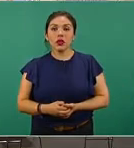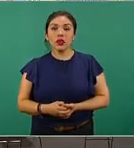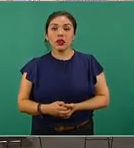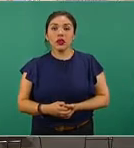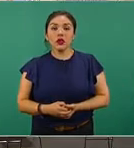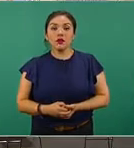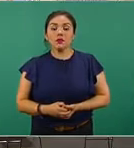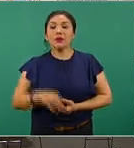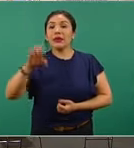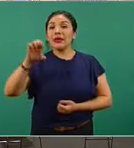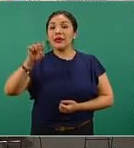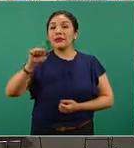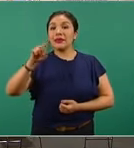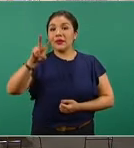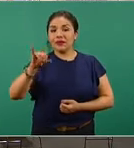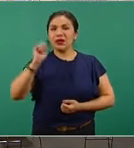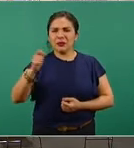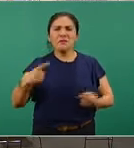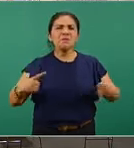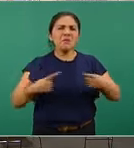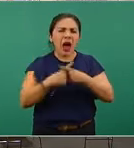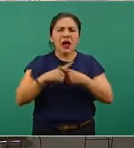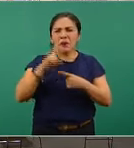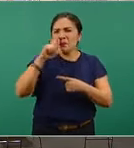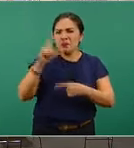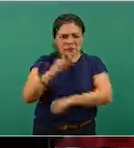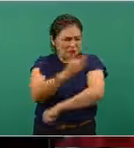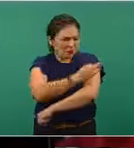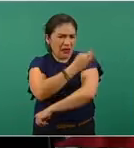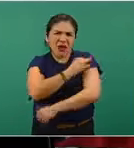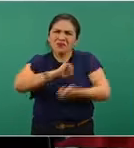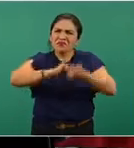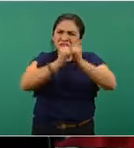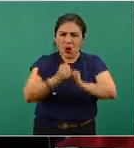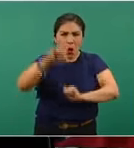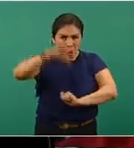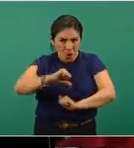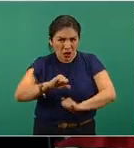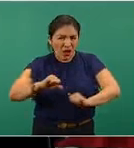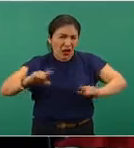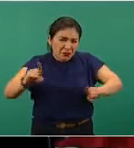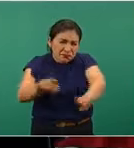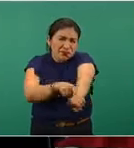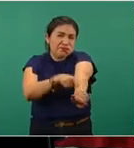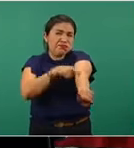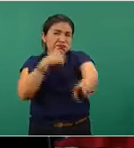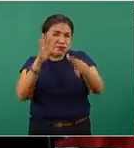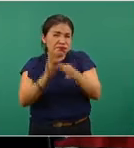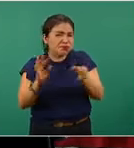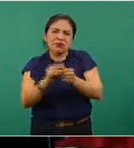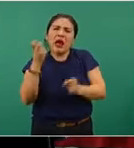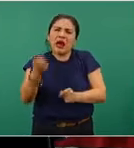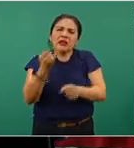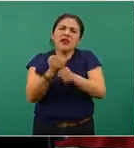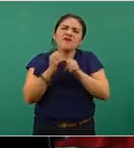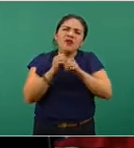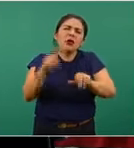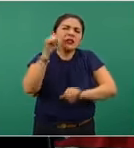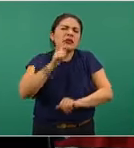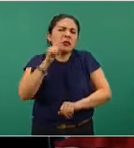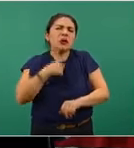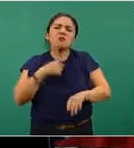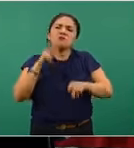Los ESAVIS, eventos supuestamente asociados a vacunación, hoy no hay mucho que comentar, es básicamente una información que se ha mantenido